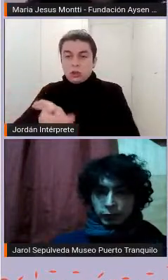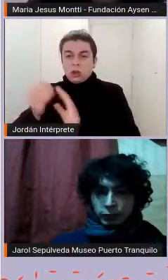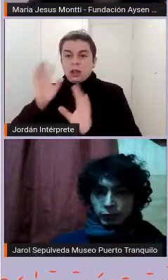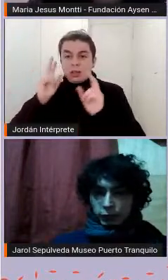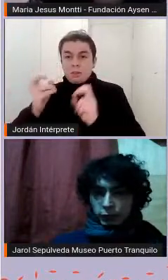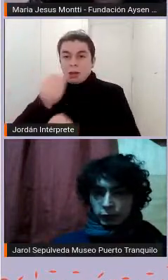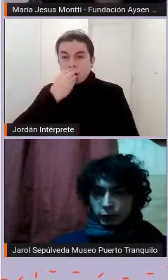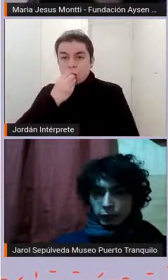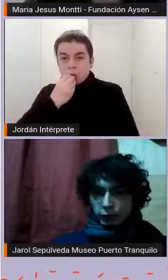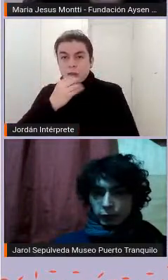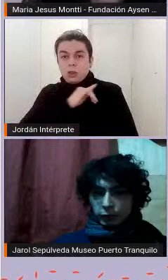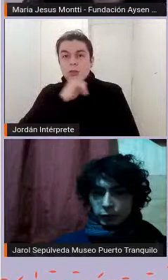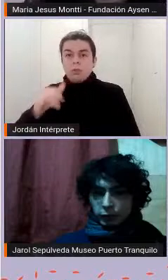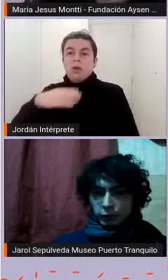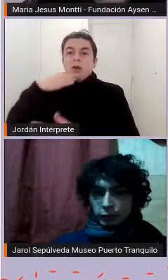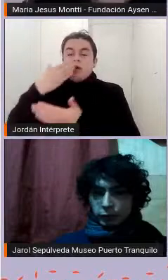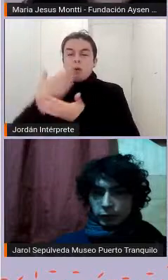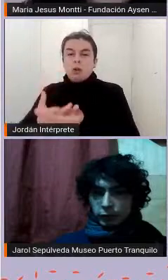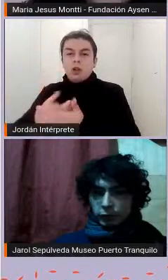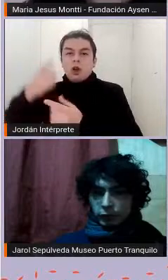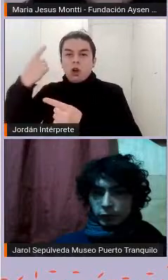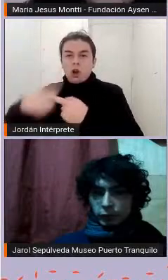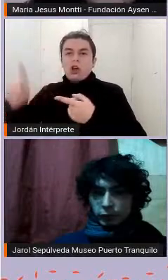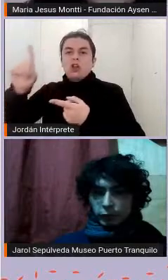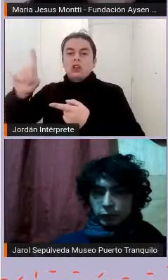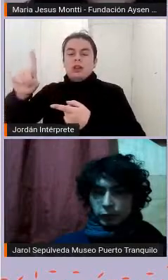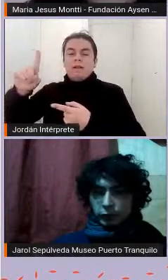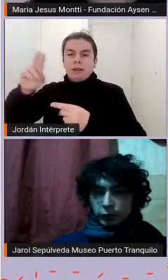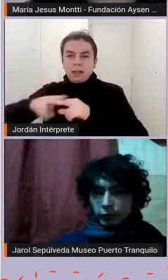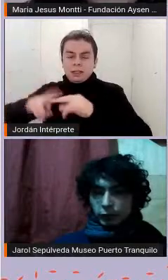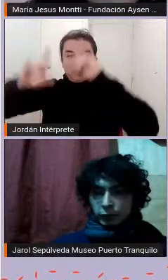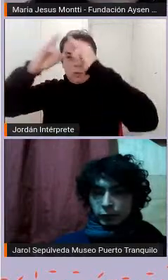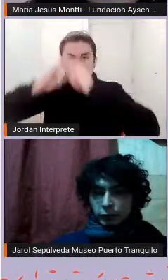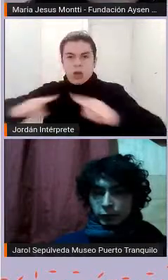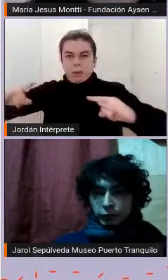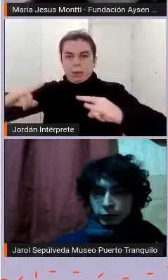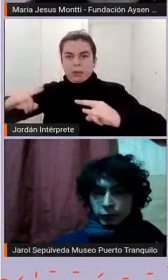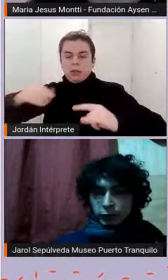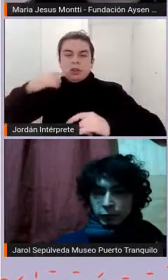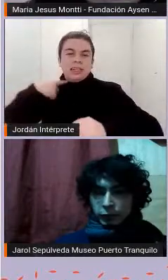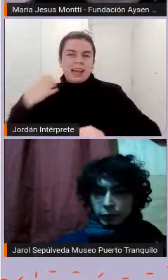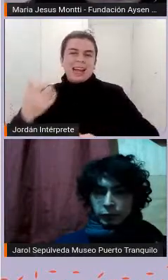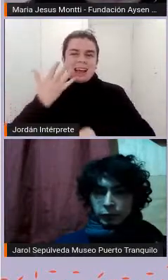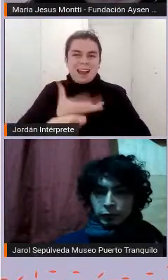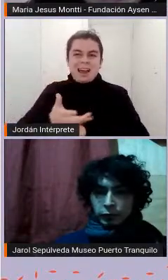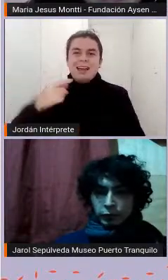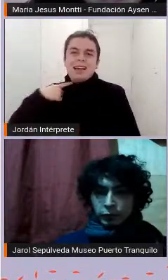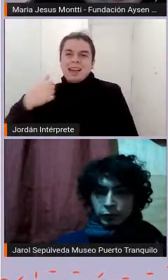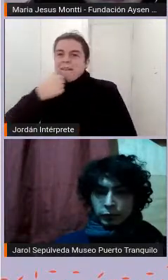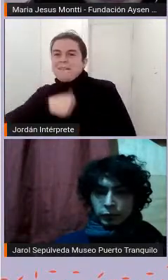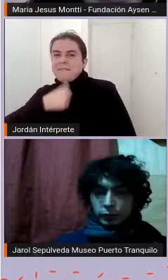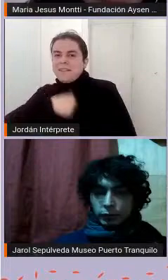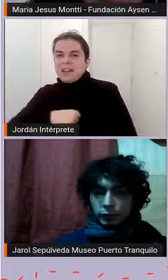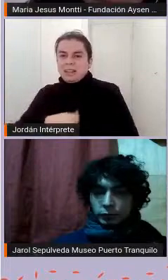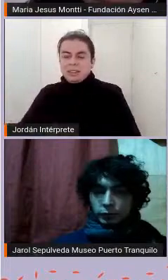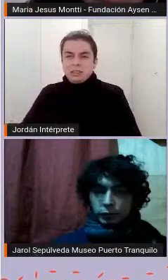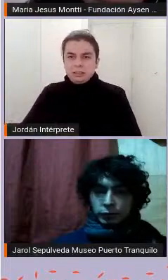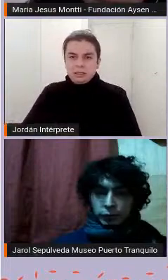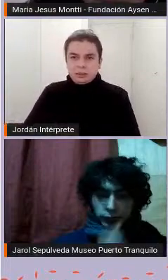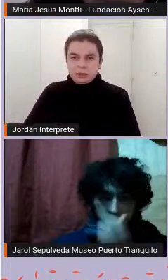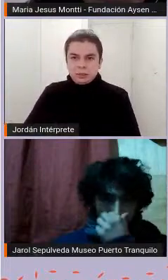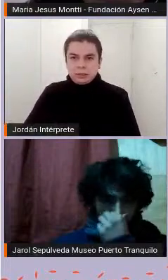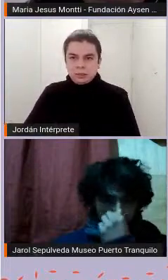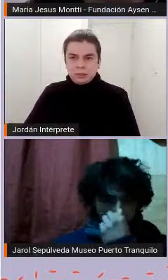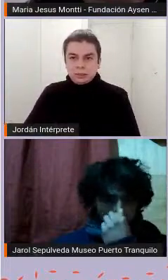el próximo campamento tengamos claro las cosas que hay y las cosas que hay que traer. Ese lugar no se nota, pero uno se puede hundir hasta